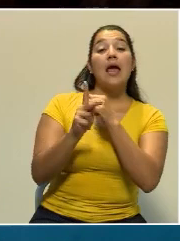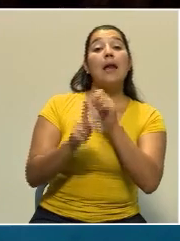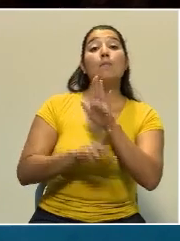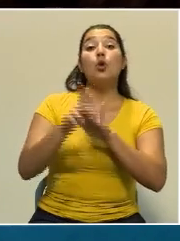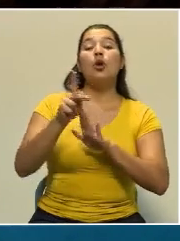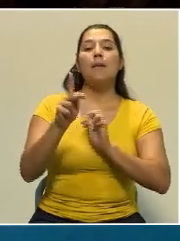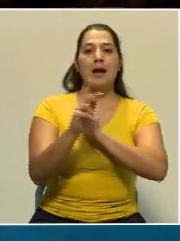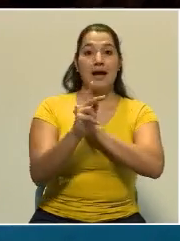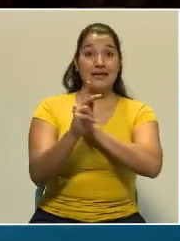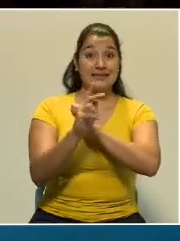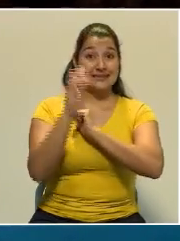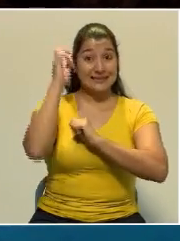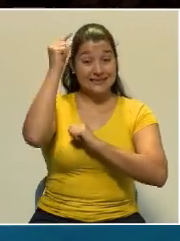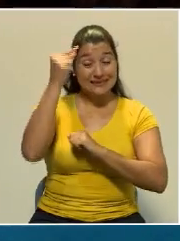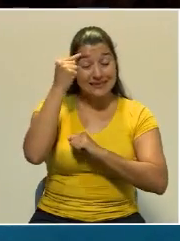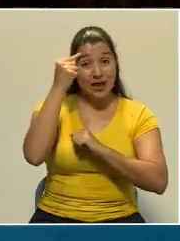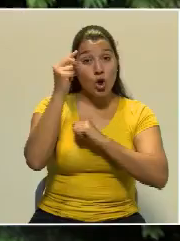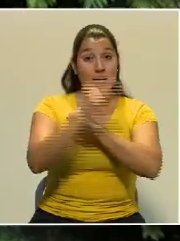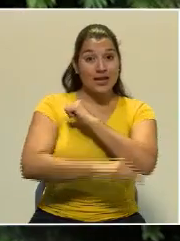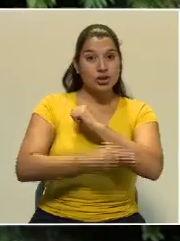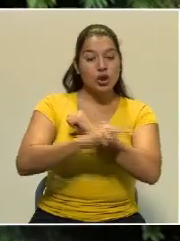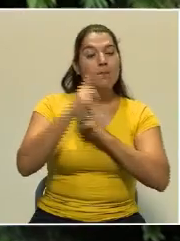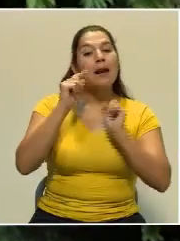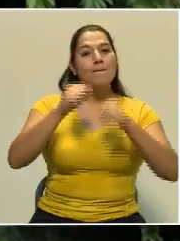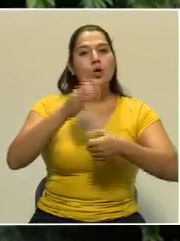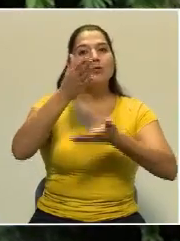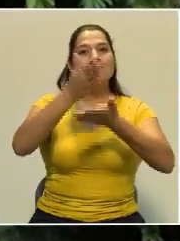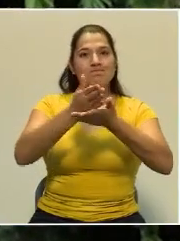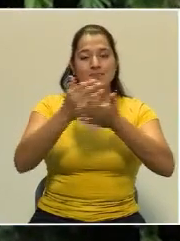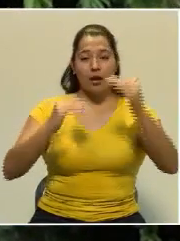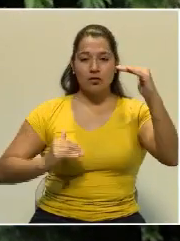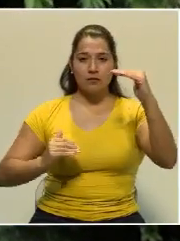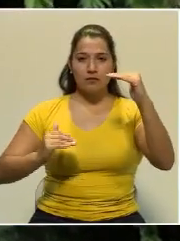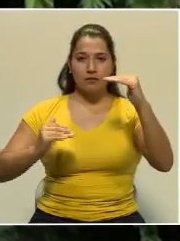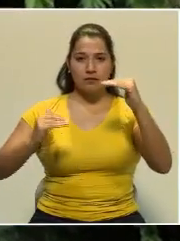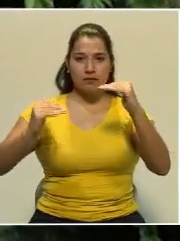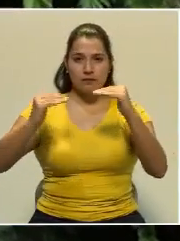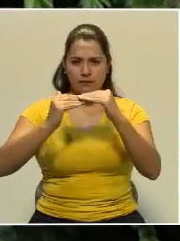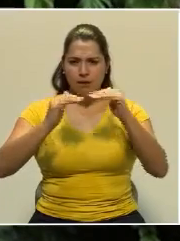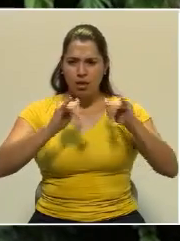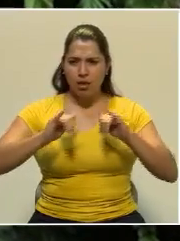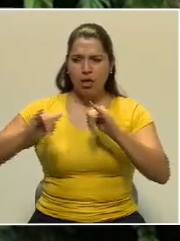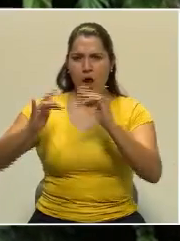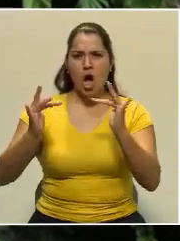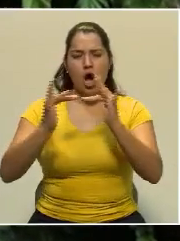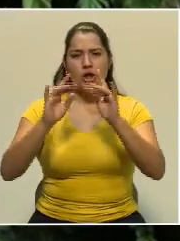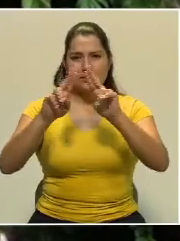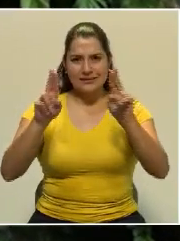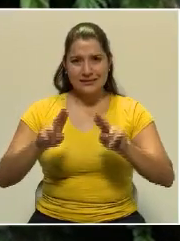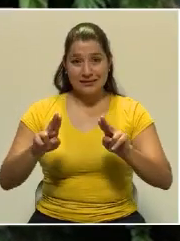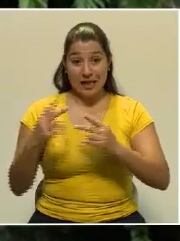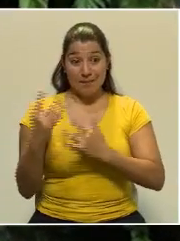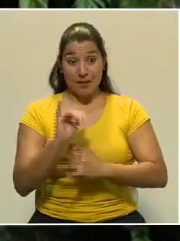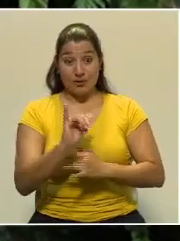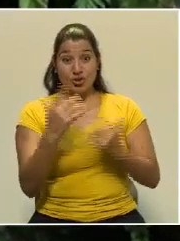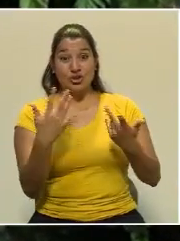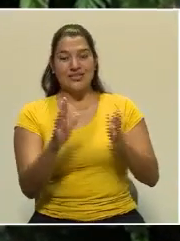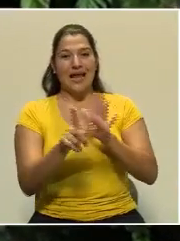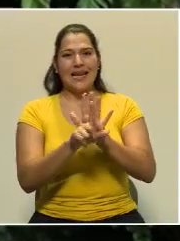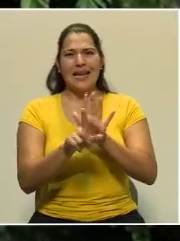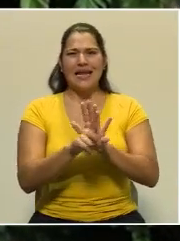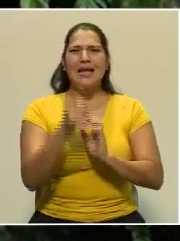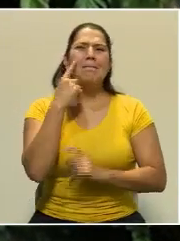una solución para cortar la brecha de conectividad. Estamos esperando que muy pronto esta iniciativa se convierta en ley de la República para no continuar esperando